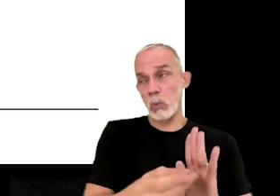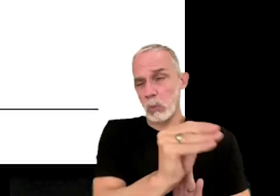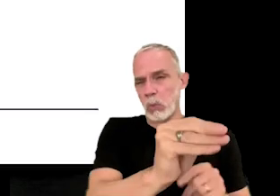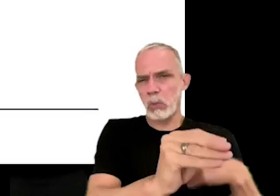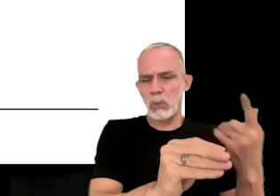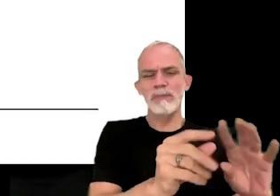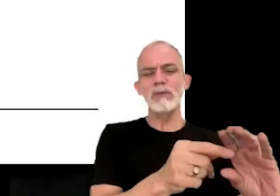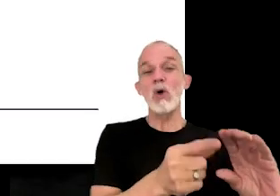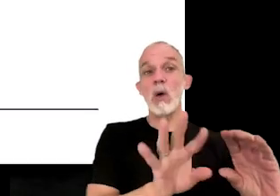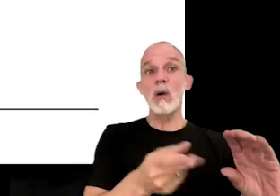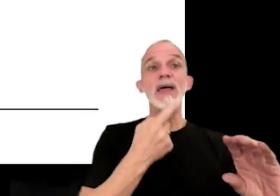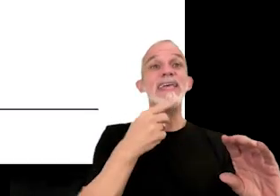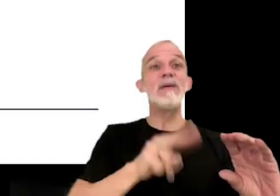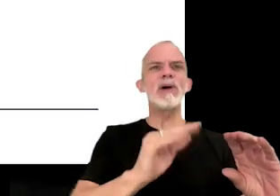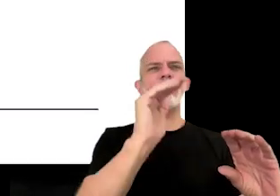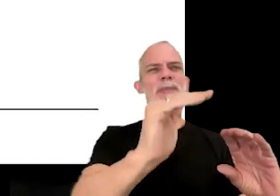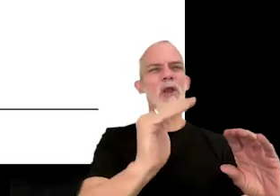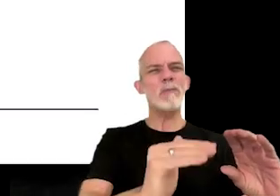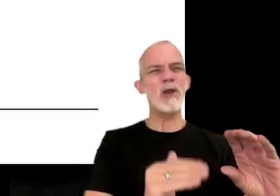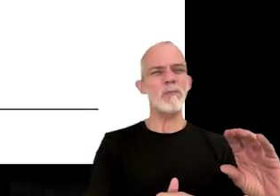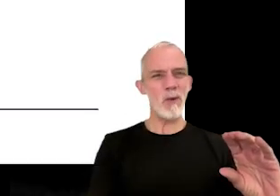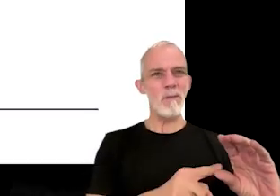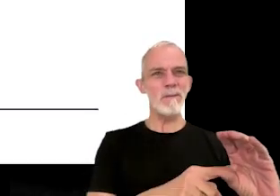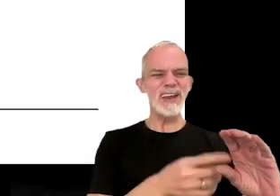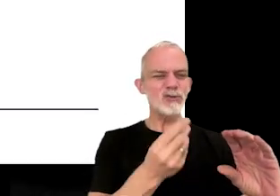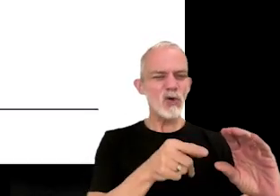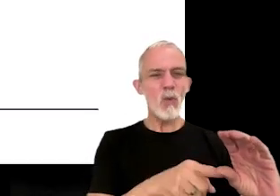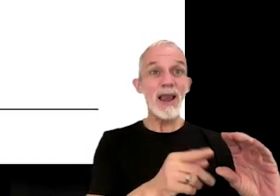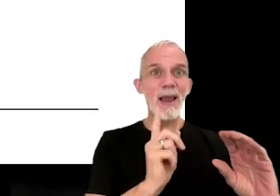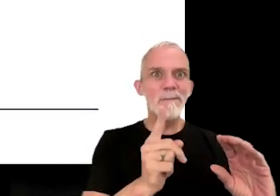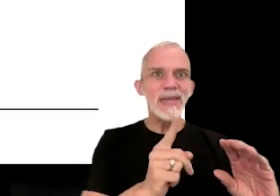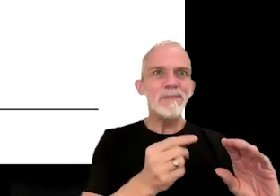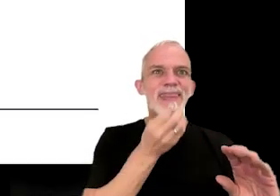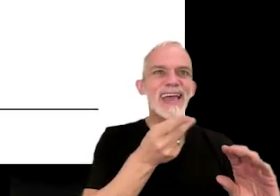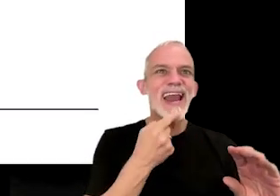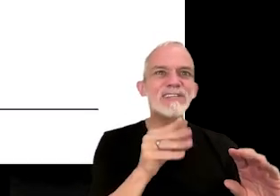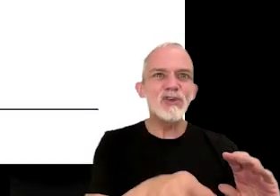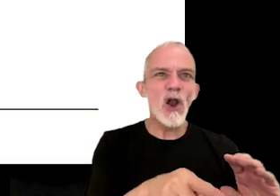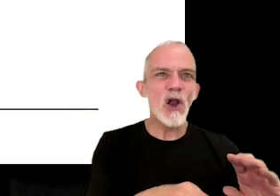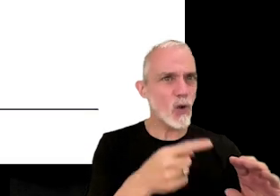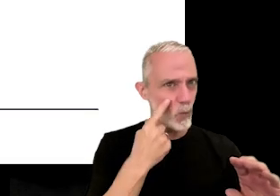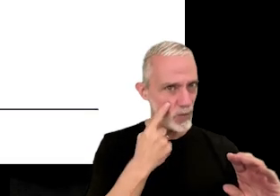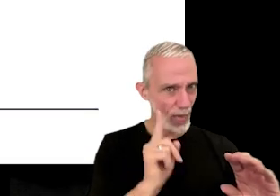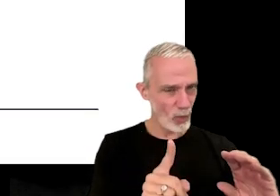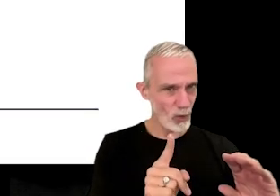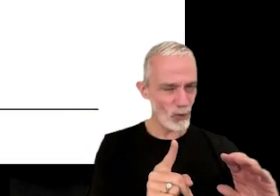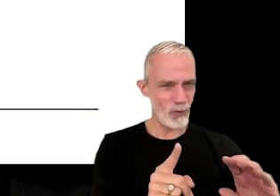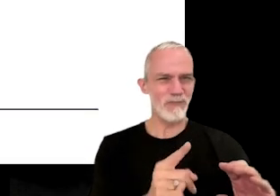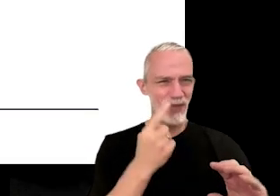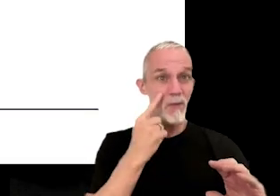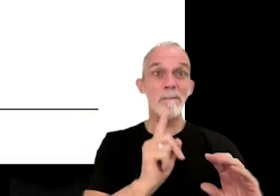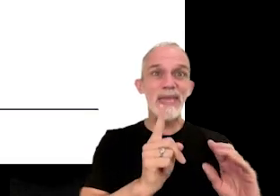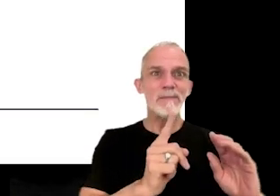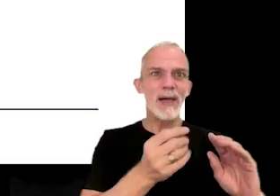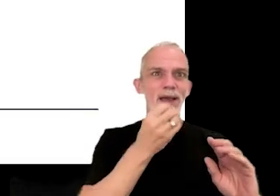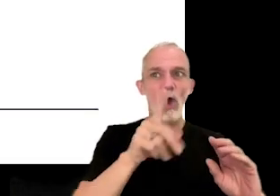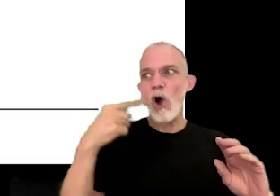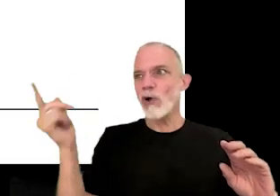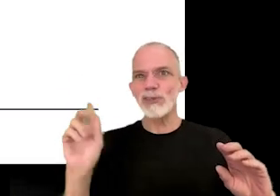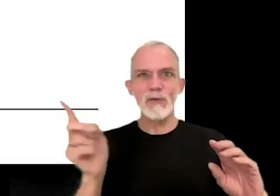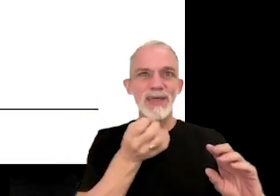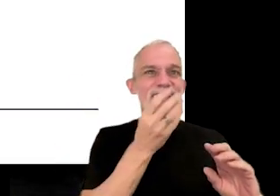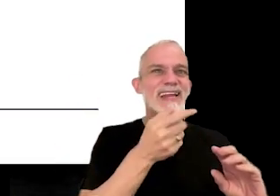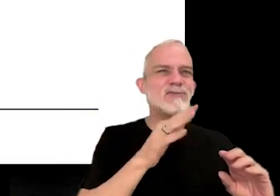o disminuir el impuesto a ingresar en dicha declaración. Ojo con esto, a tener en cuenta esto, porque